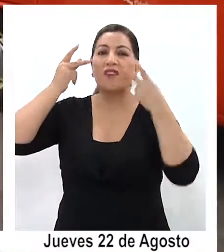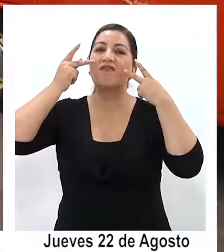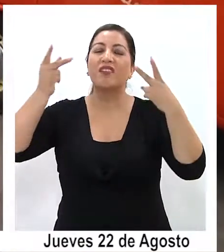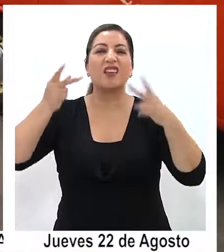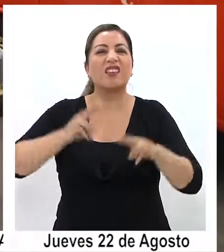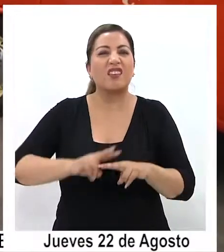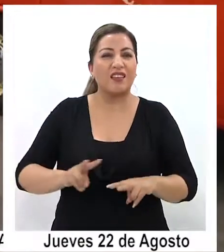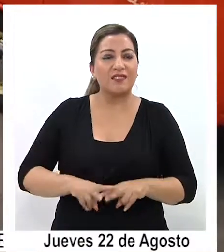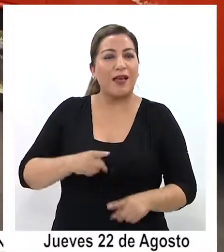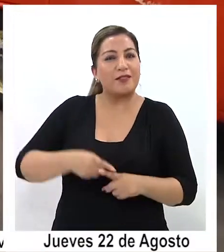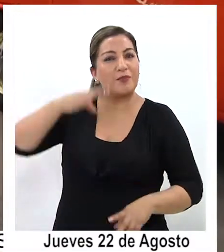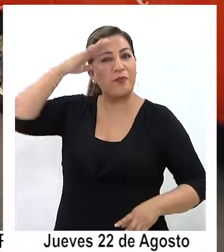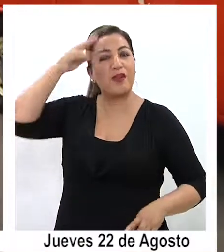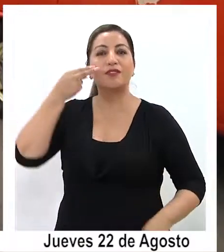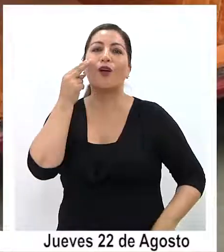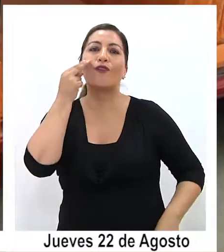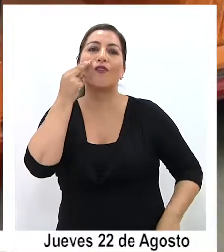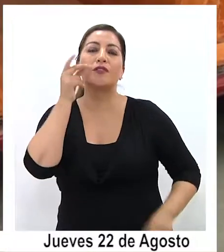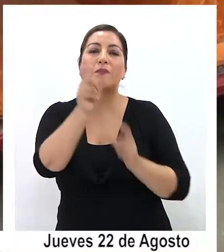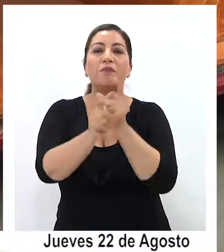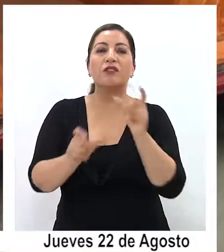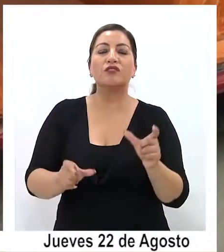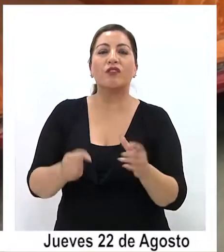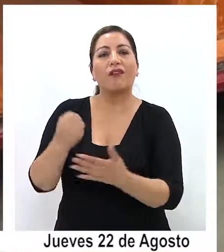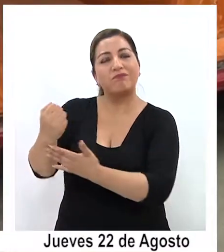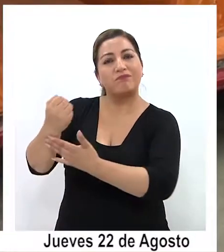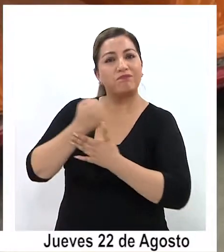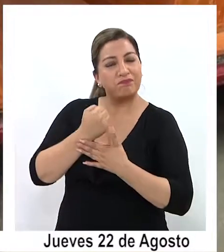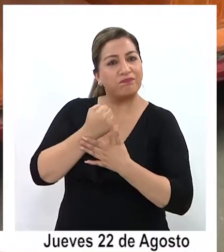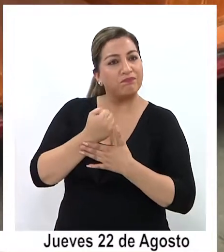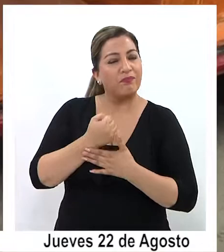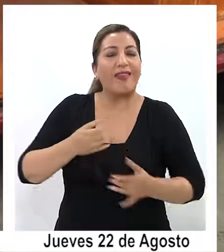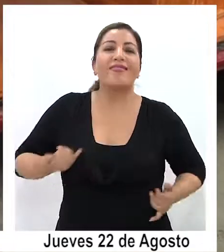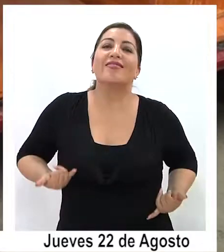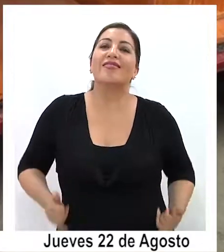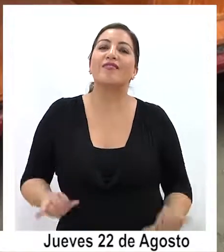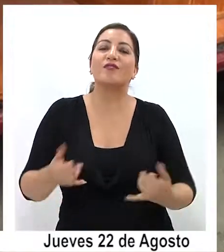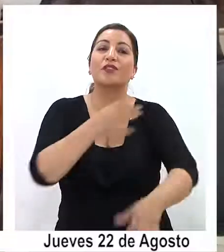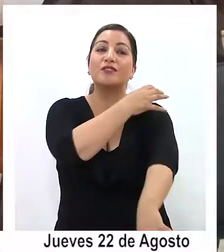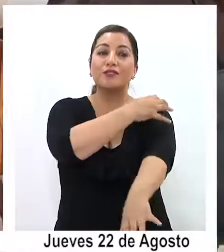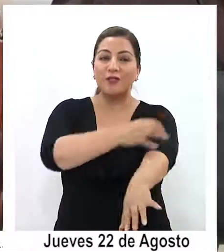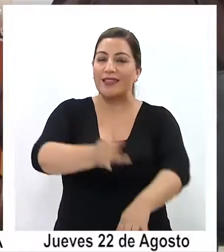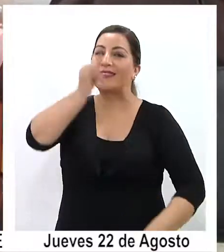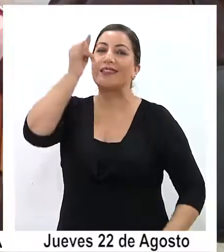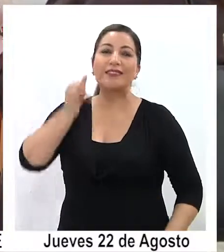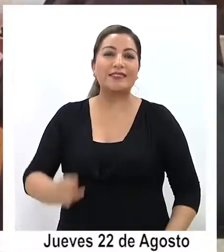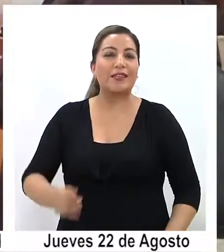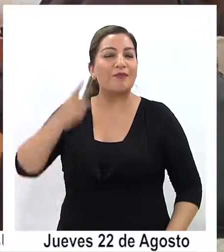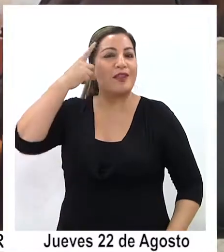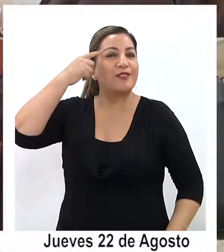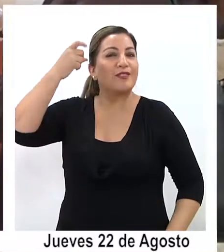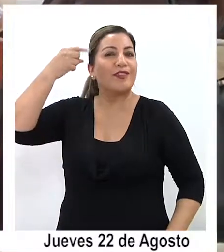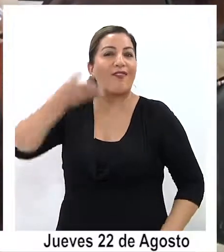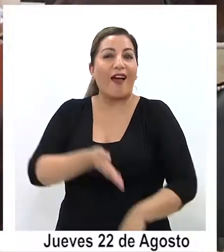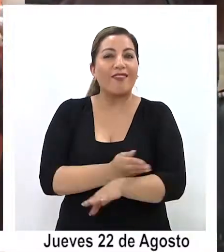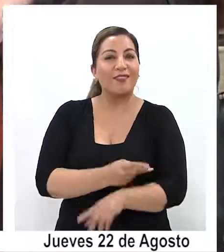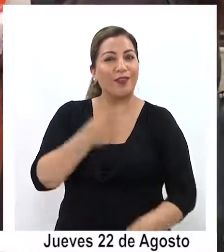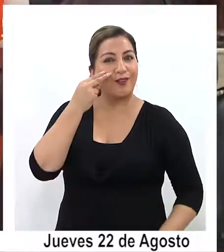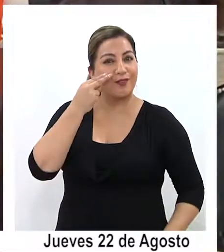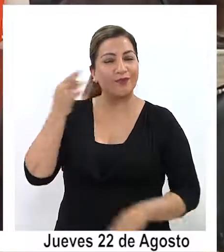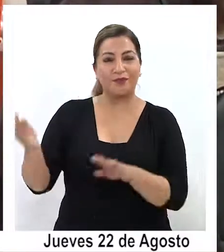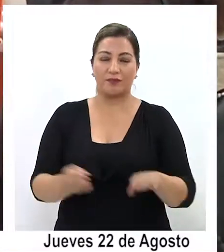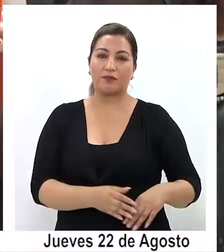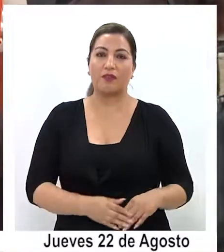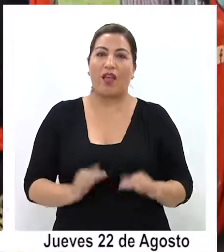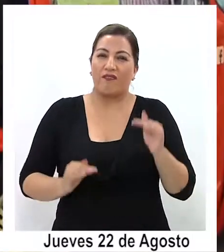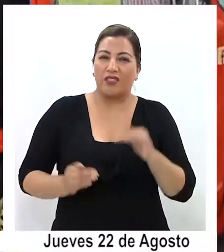proporciona la experiencia de conocer gente solidaria y disfrutar de ciudades que siempre soñaron en visitar. Las